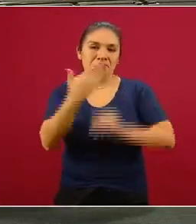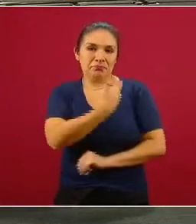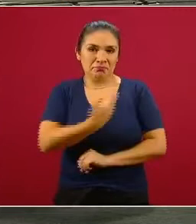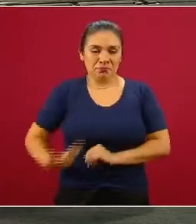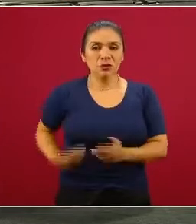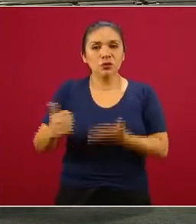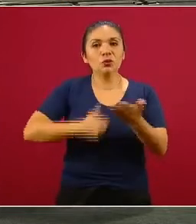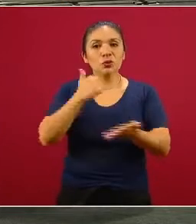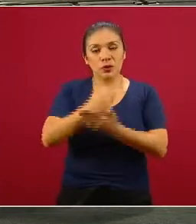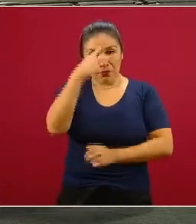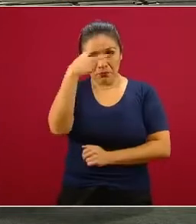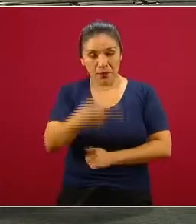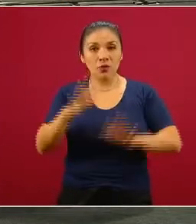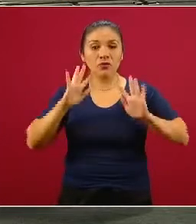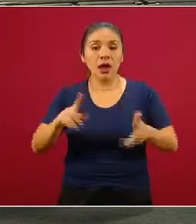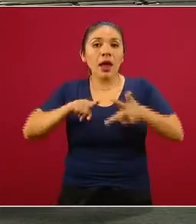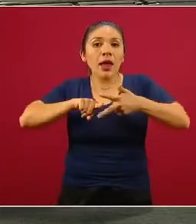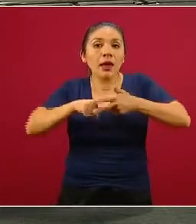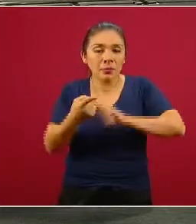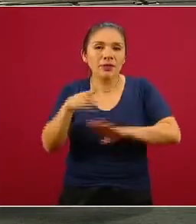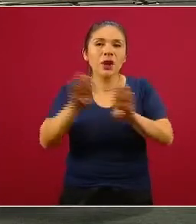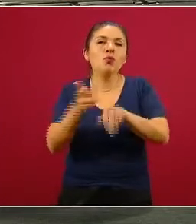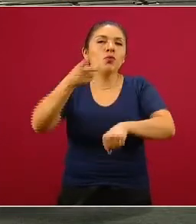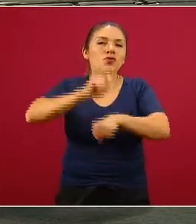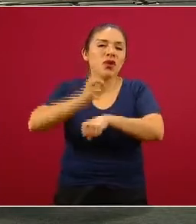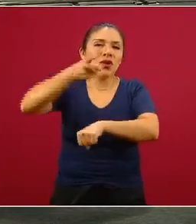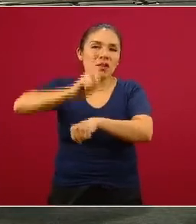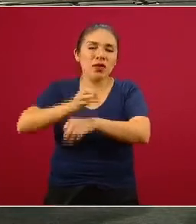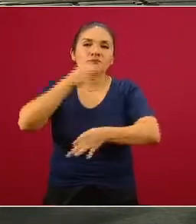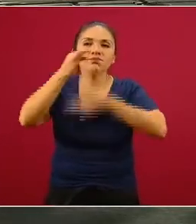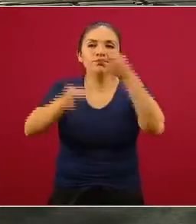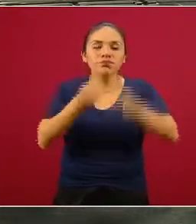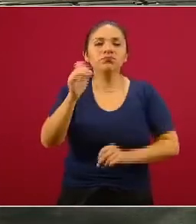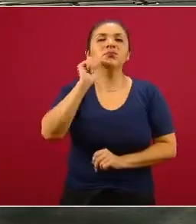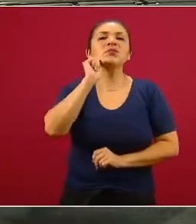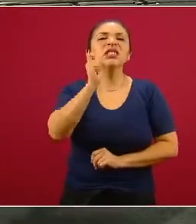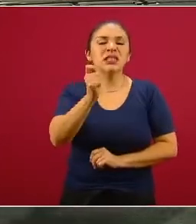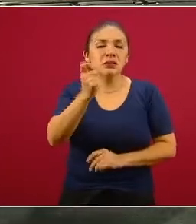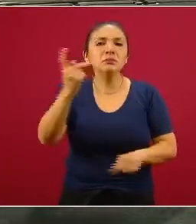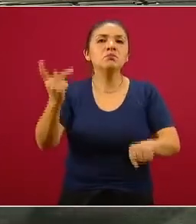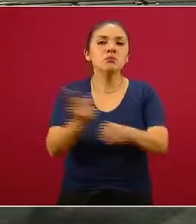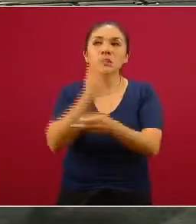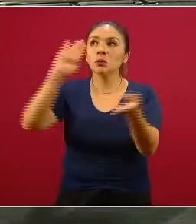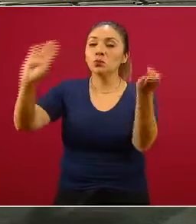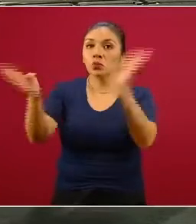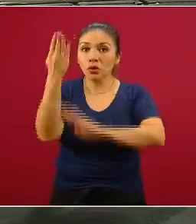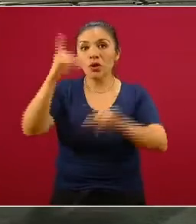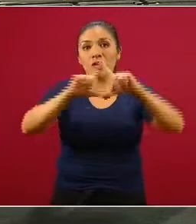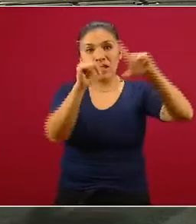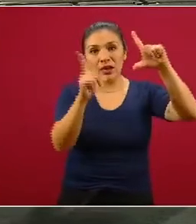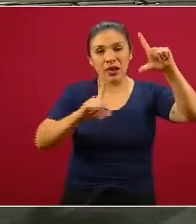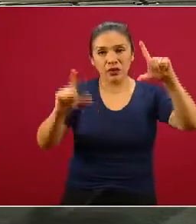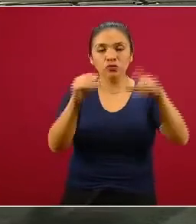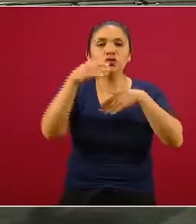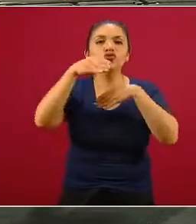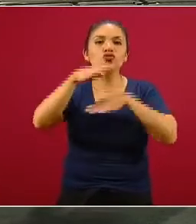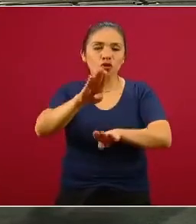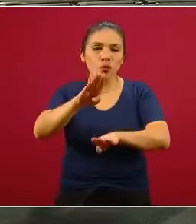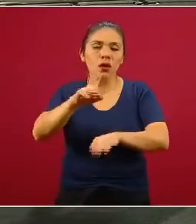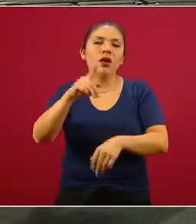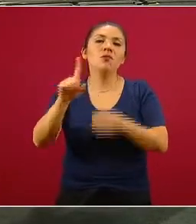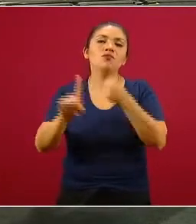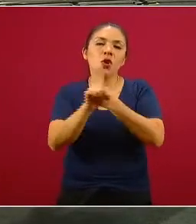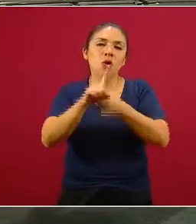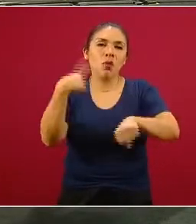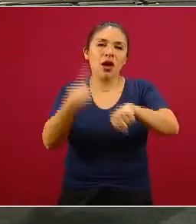vamos a iniciar la conferencia de prensa diaria sobre la situación mundial y nacional de la pandemia de